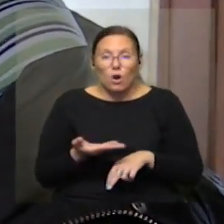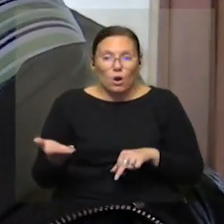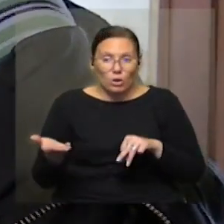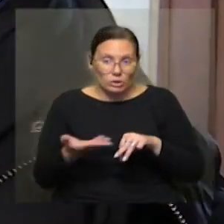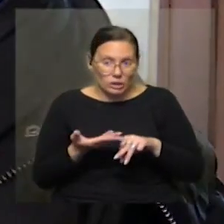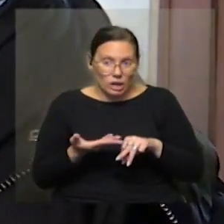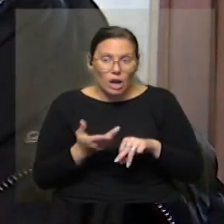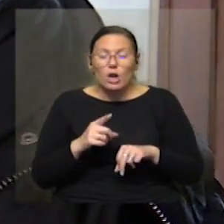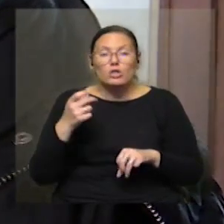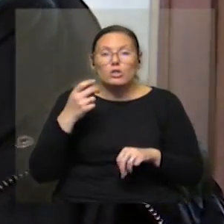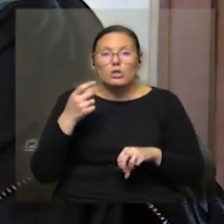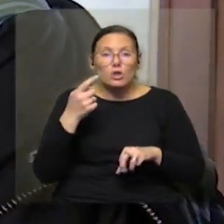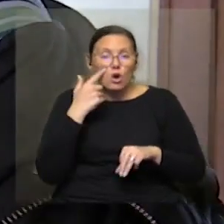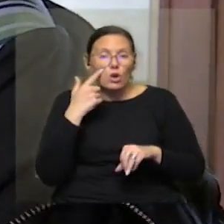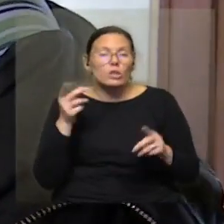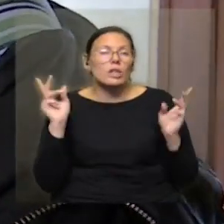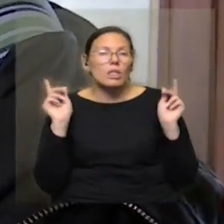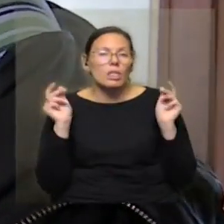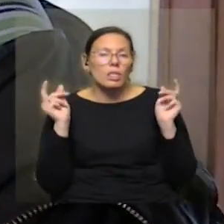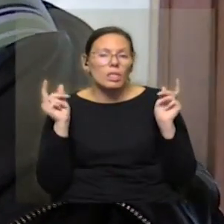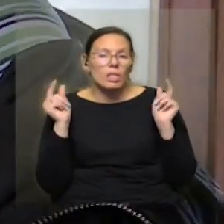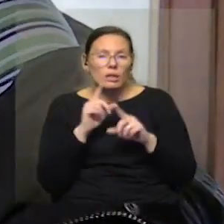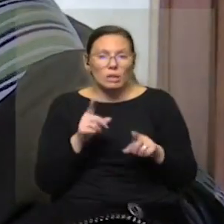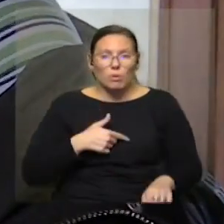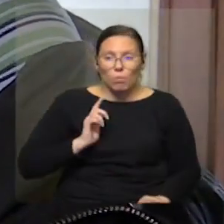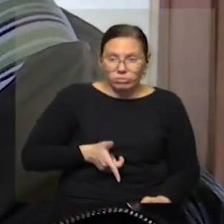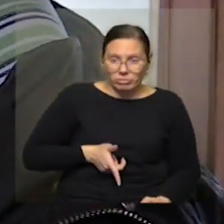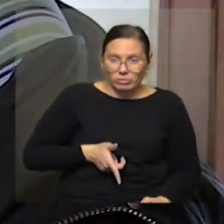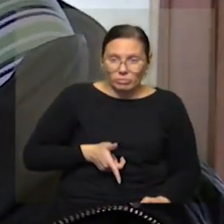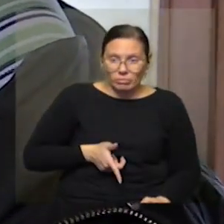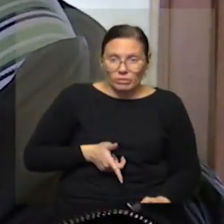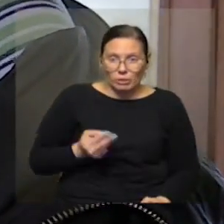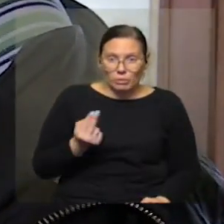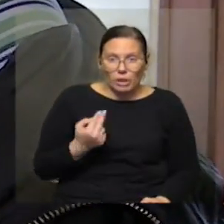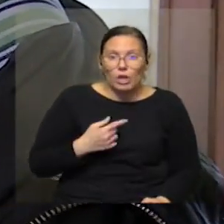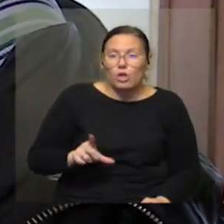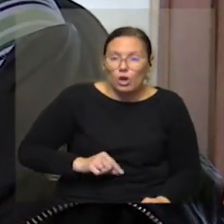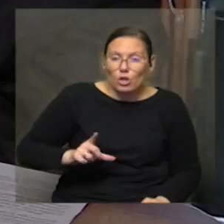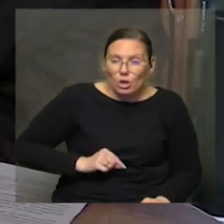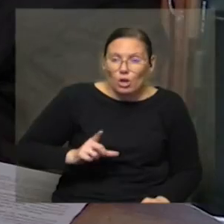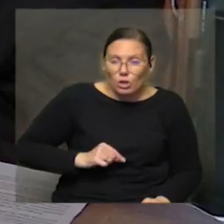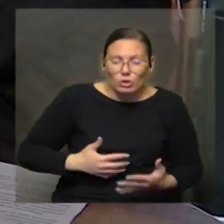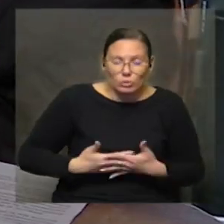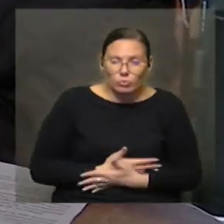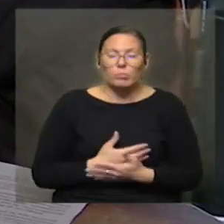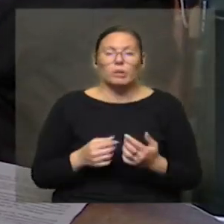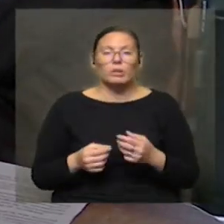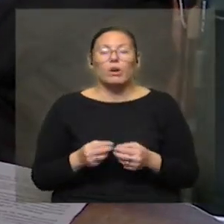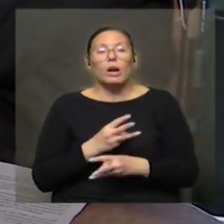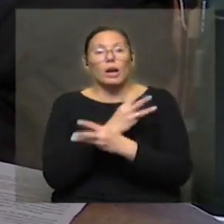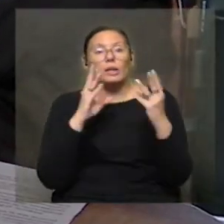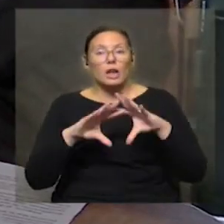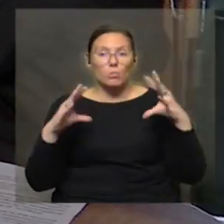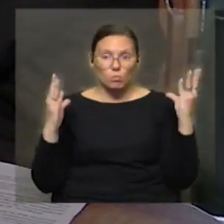que no conocen el placer ni siquiera de cuando van a orinar. Es dolor, dolor y dolor. No, en general en el